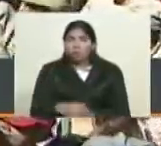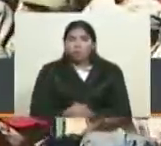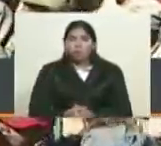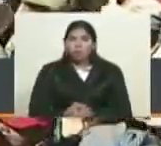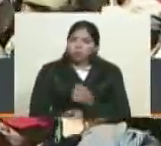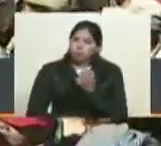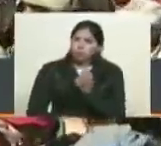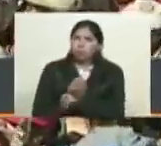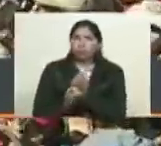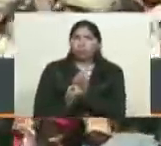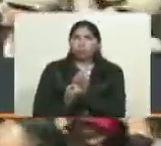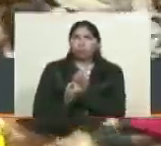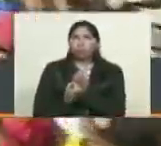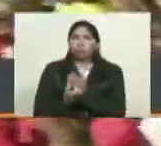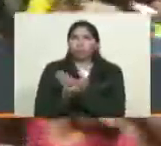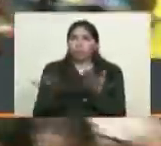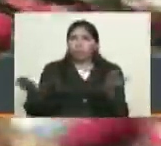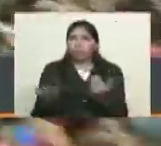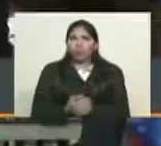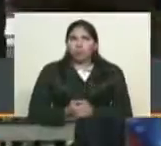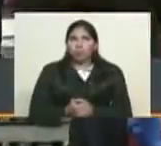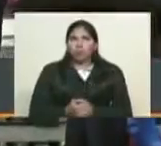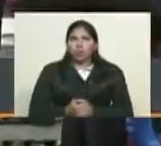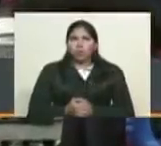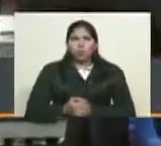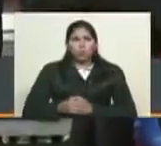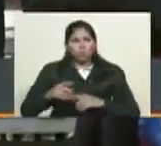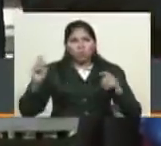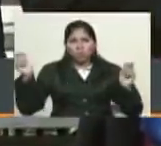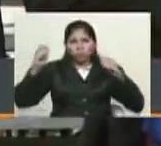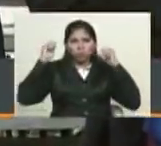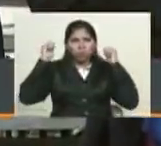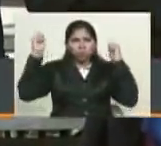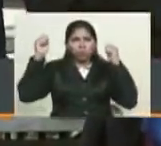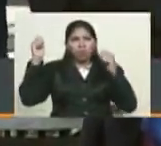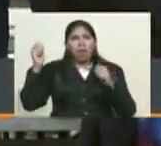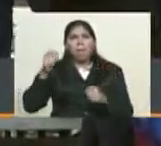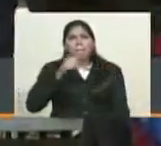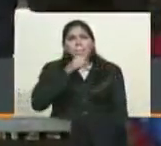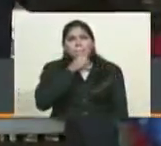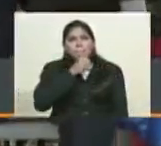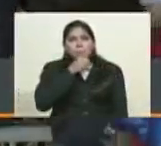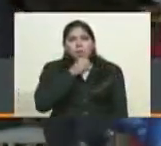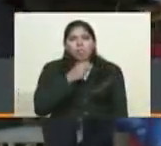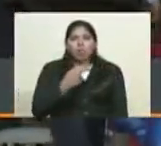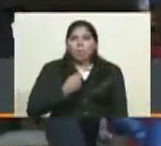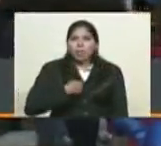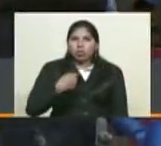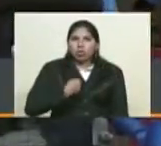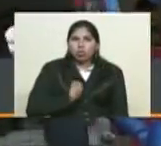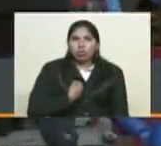apoyarla. Que vivan los pensionados y las pensionadas de nuestra patria.